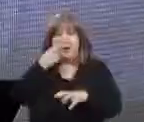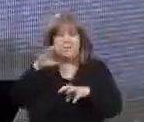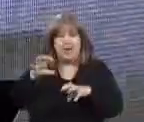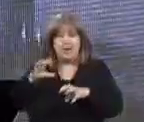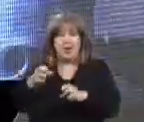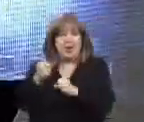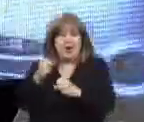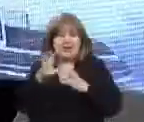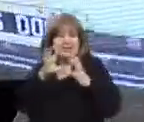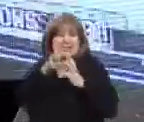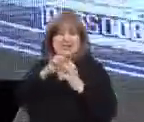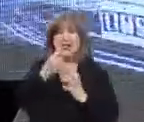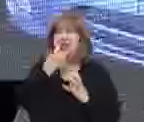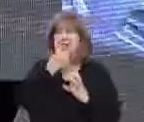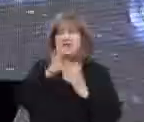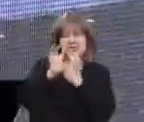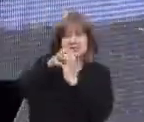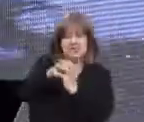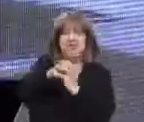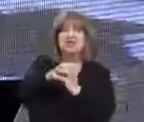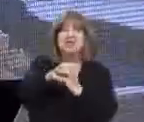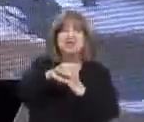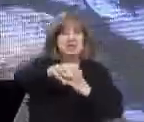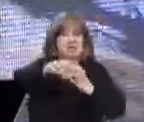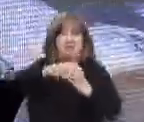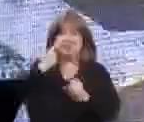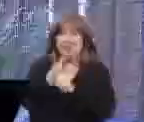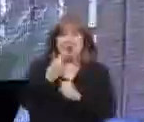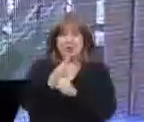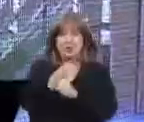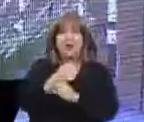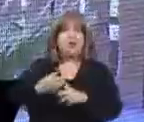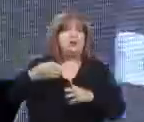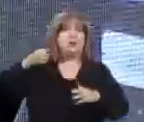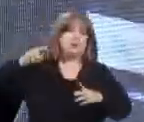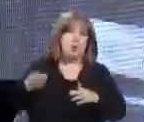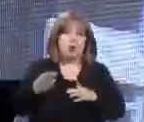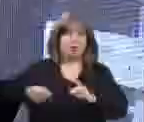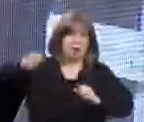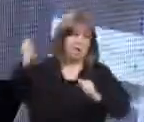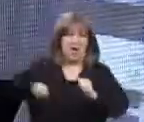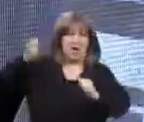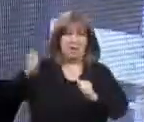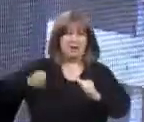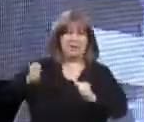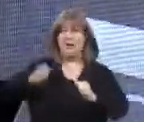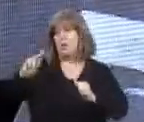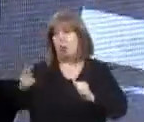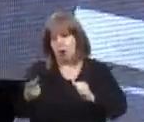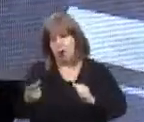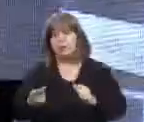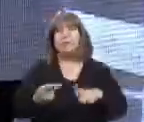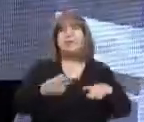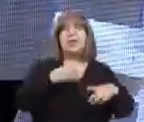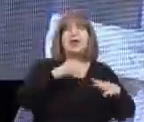fuera de Brasil la menor sufrió justamente lesiones tanto en el tórax como en el cráneo Pero según la